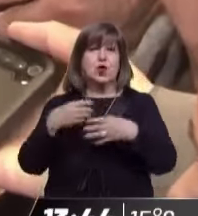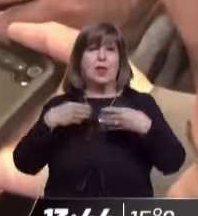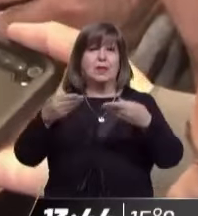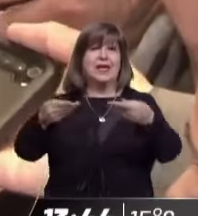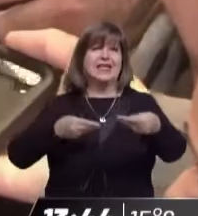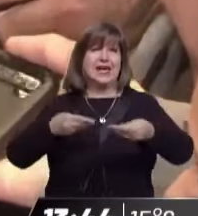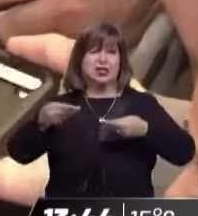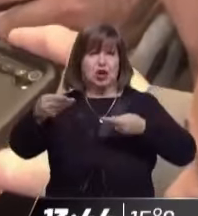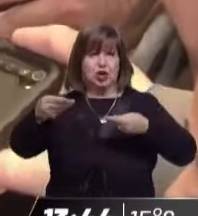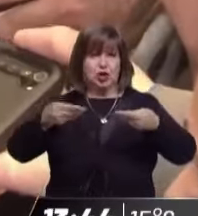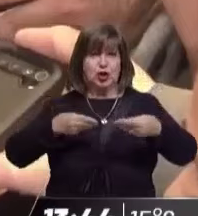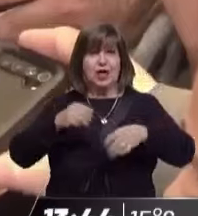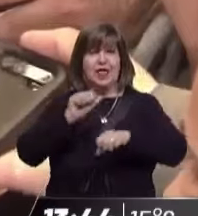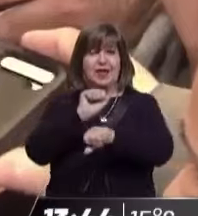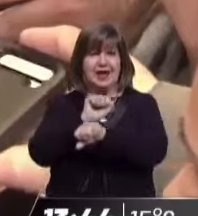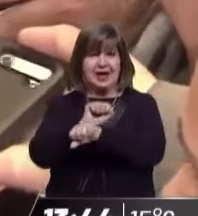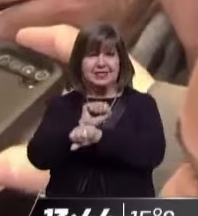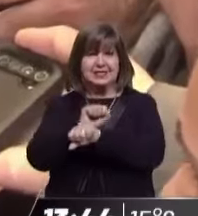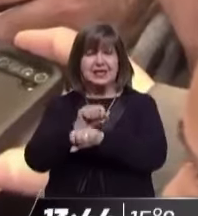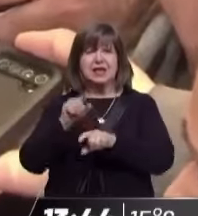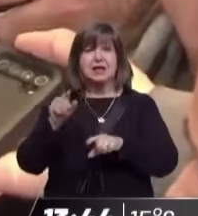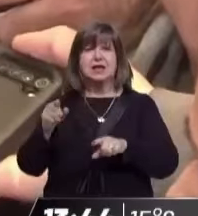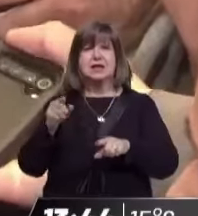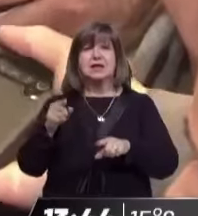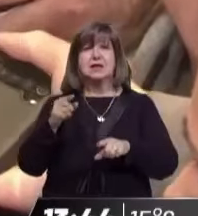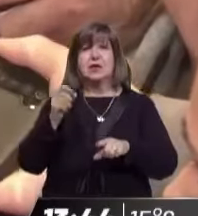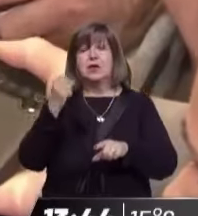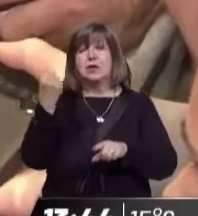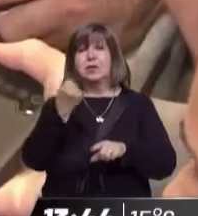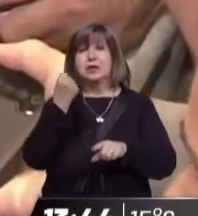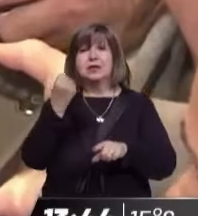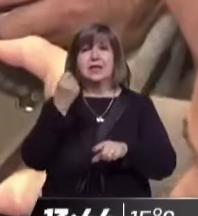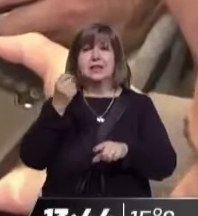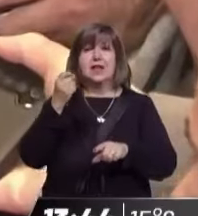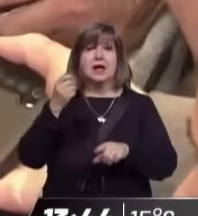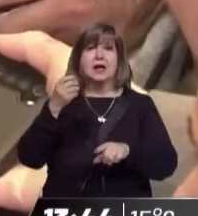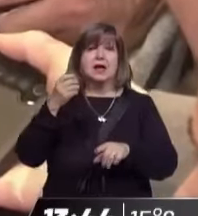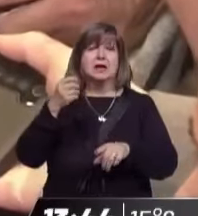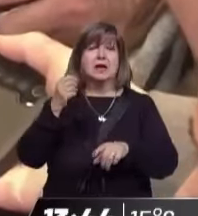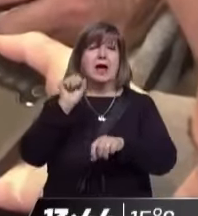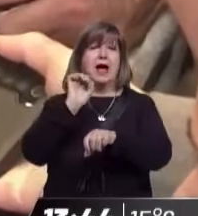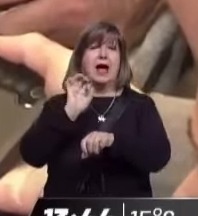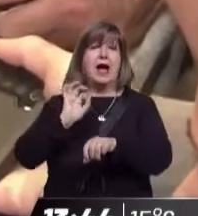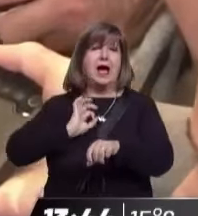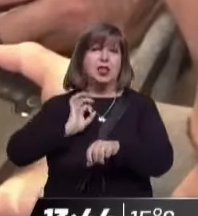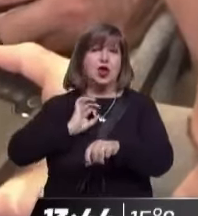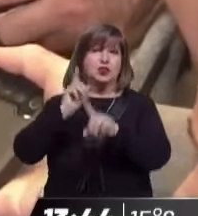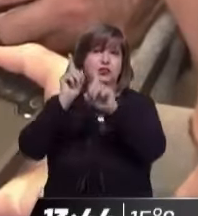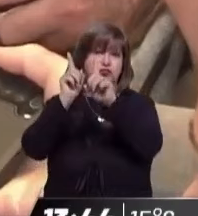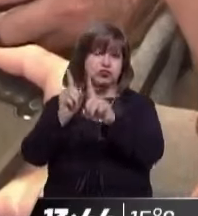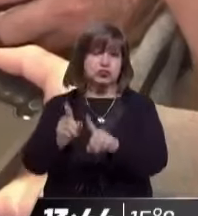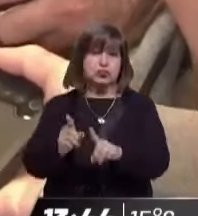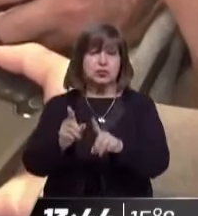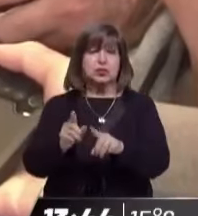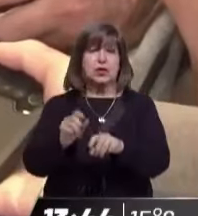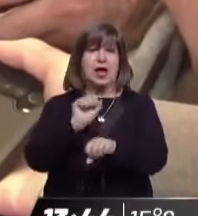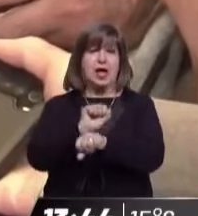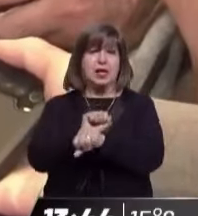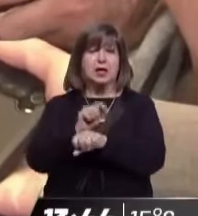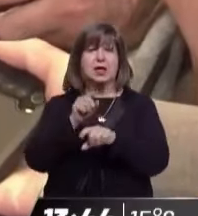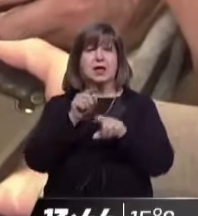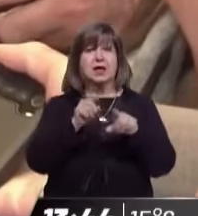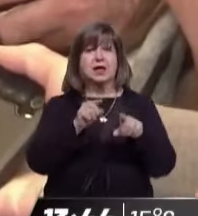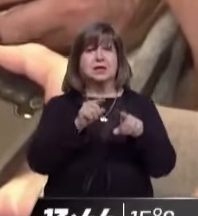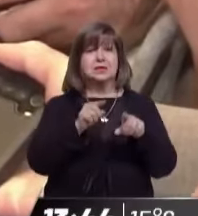digamos, una cosa es cumplir con una condena, otra cosa es infligir a